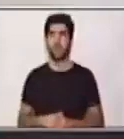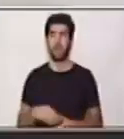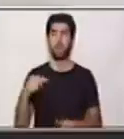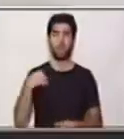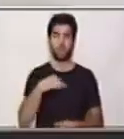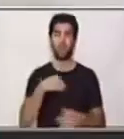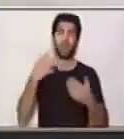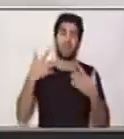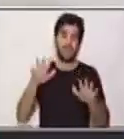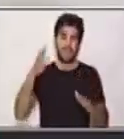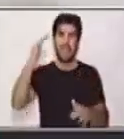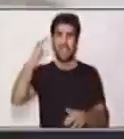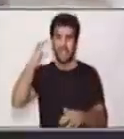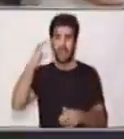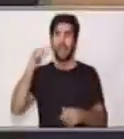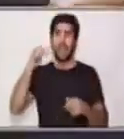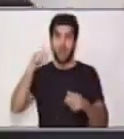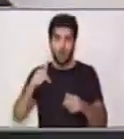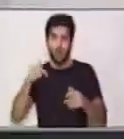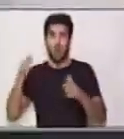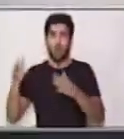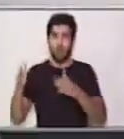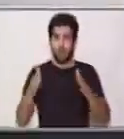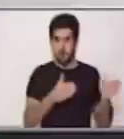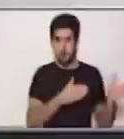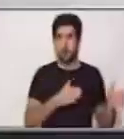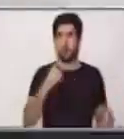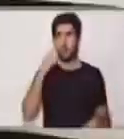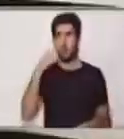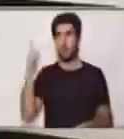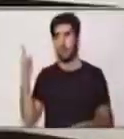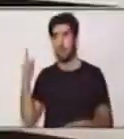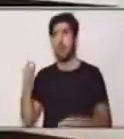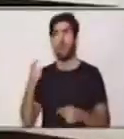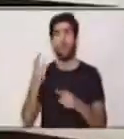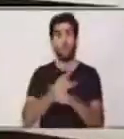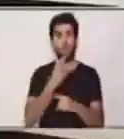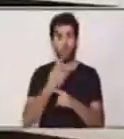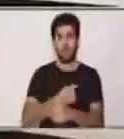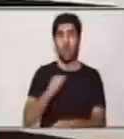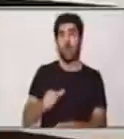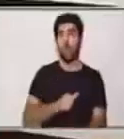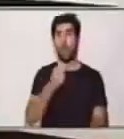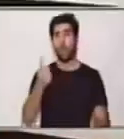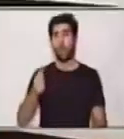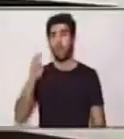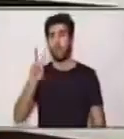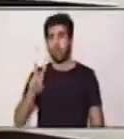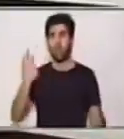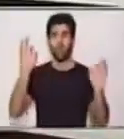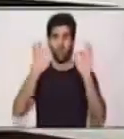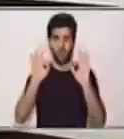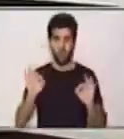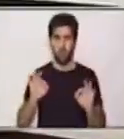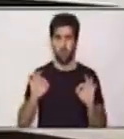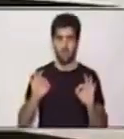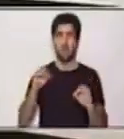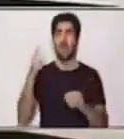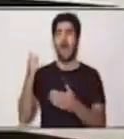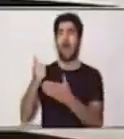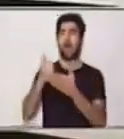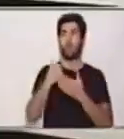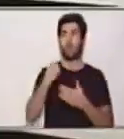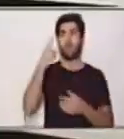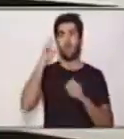tendencia central. Vamos a utilizar otras dos medidas que nos van a orientar también hacia